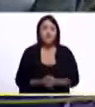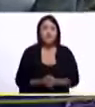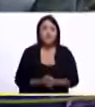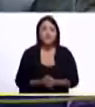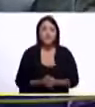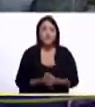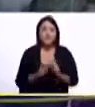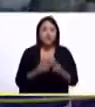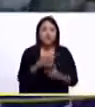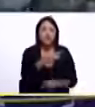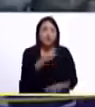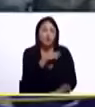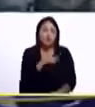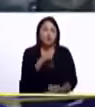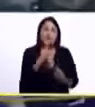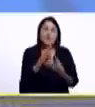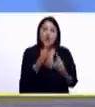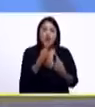comisión de diálogo